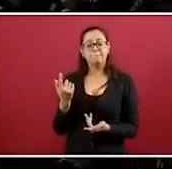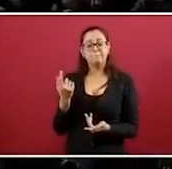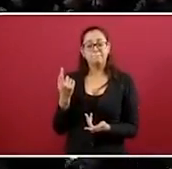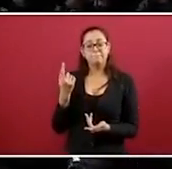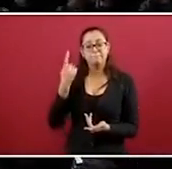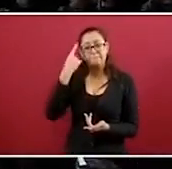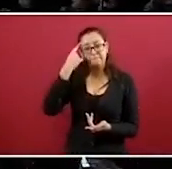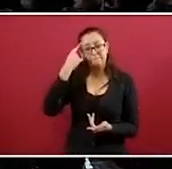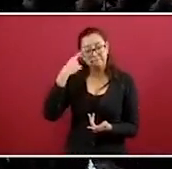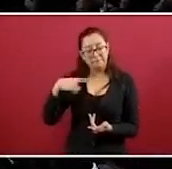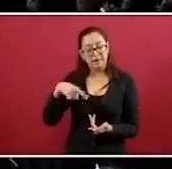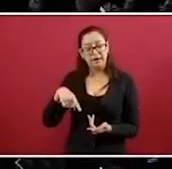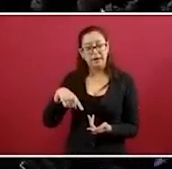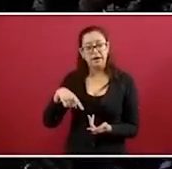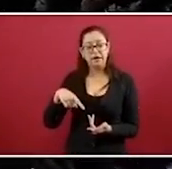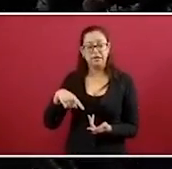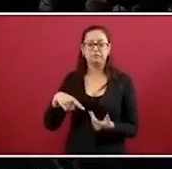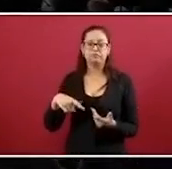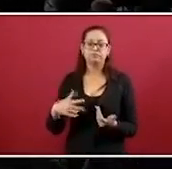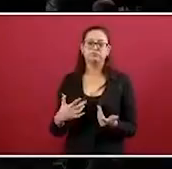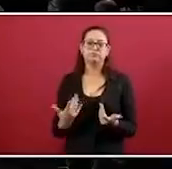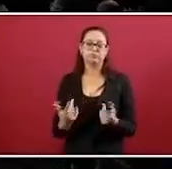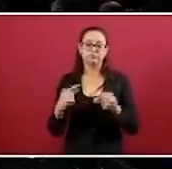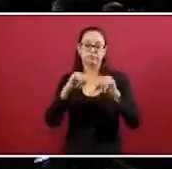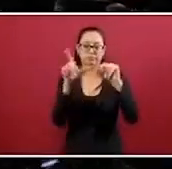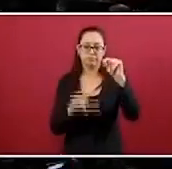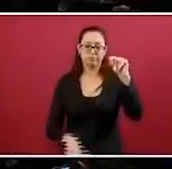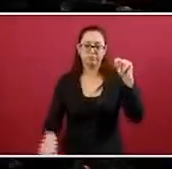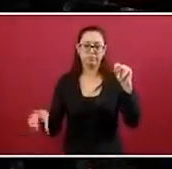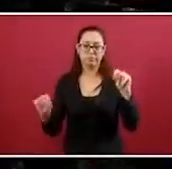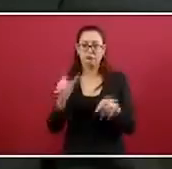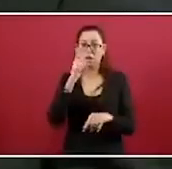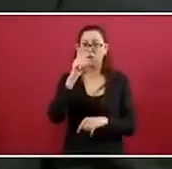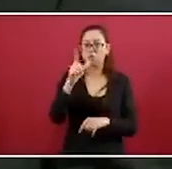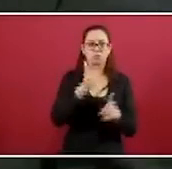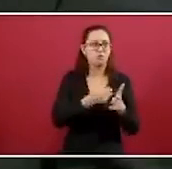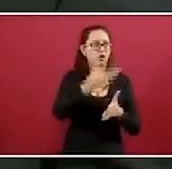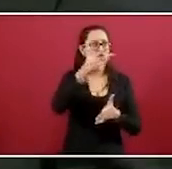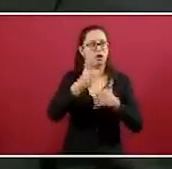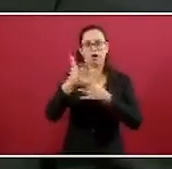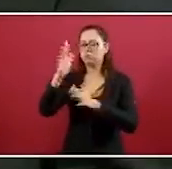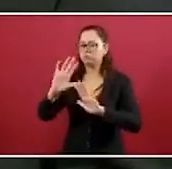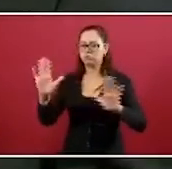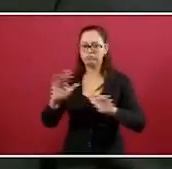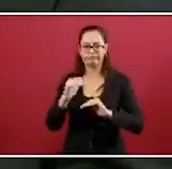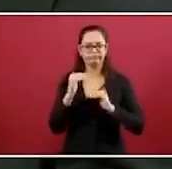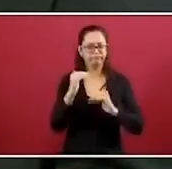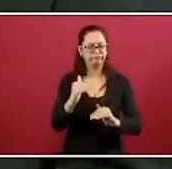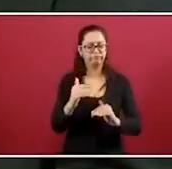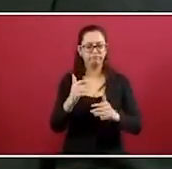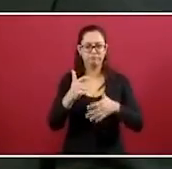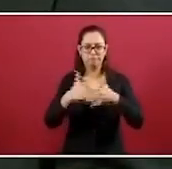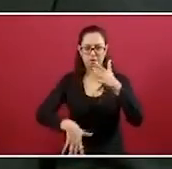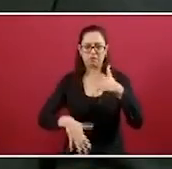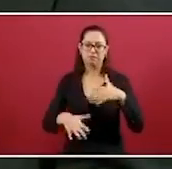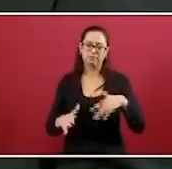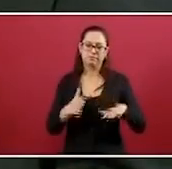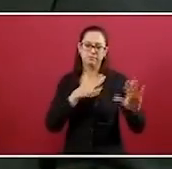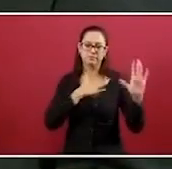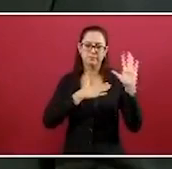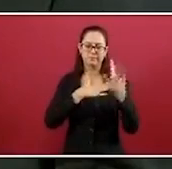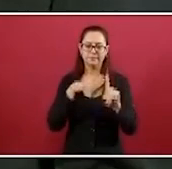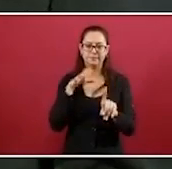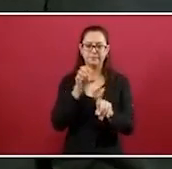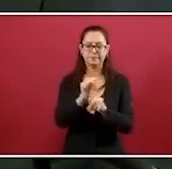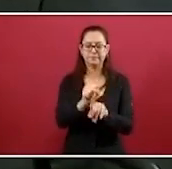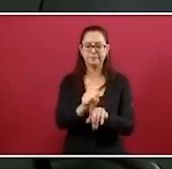cumplir el compromiso de que no aumente el precio de la energía eléctrica en nuestro país.